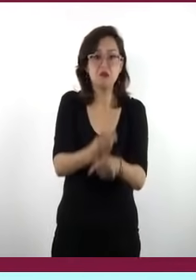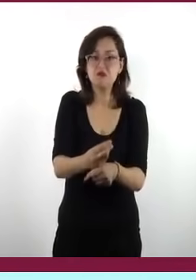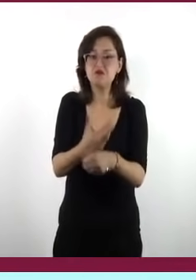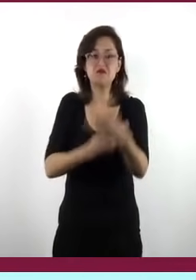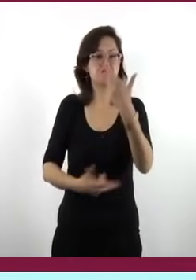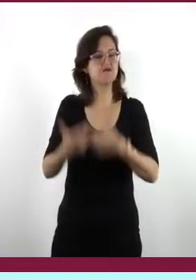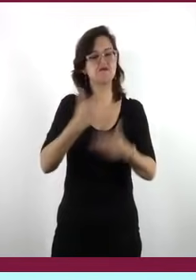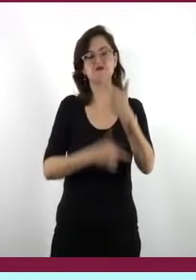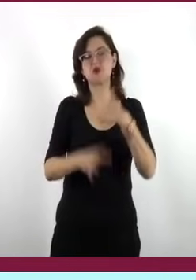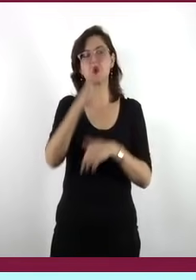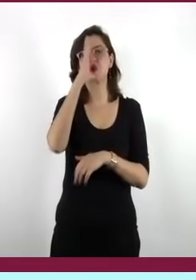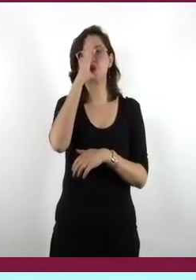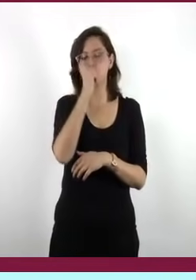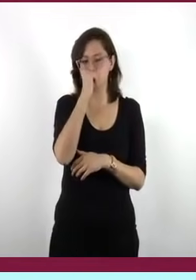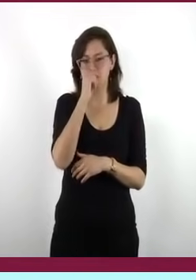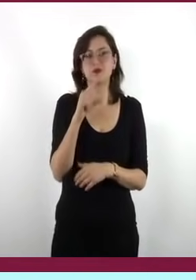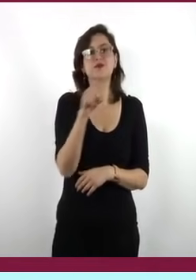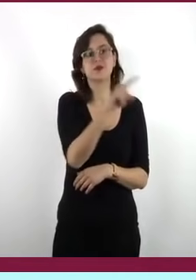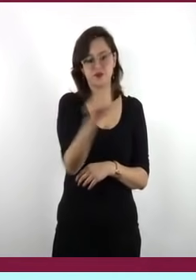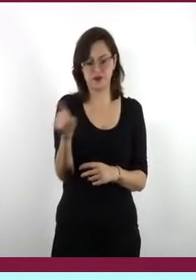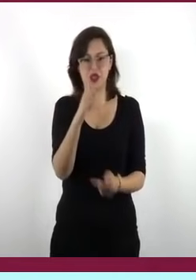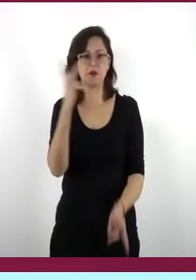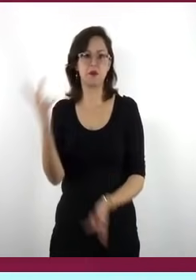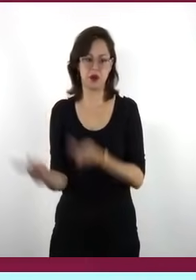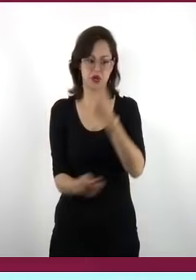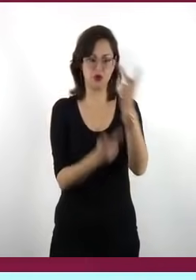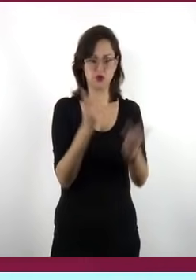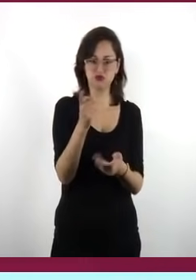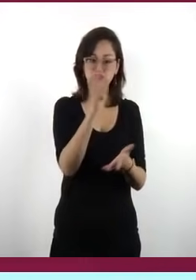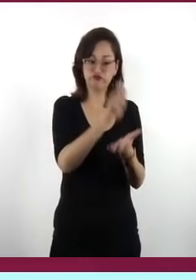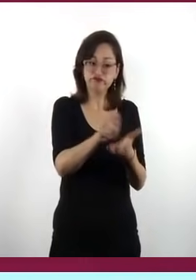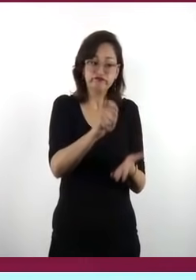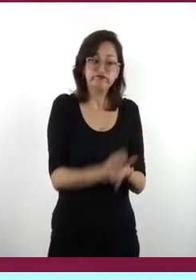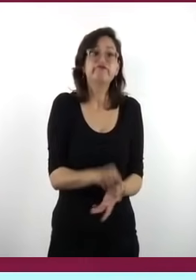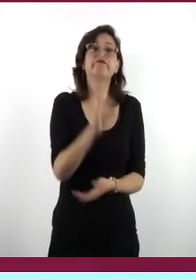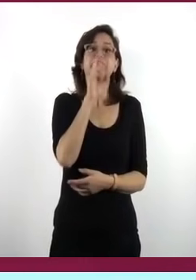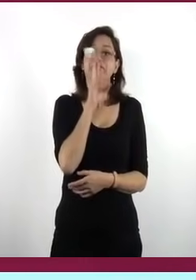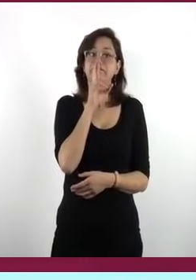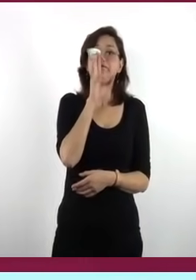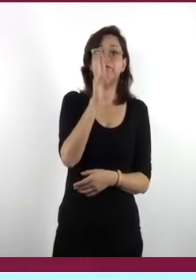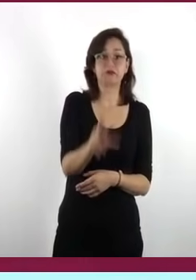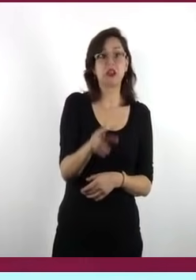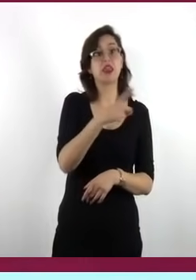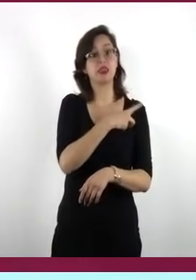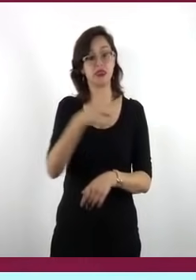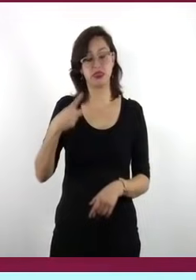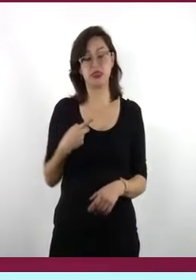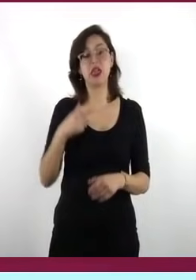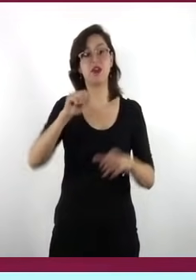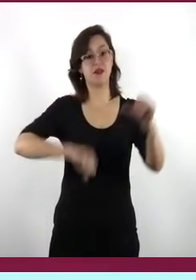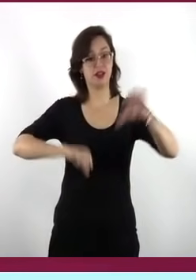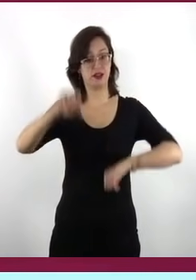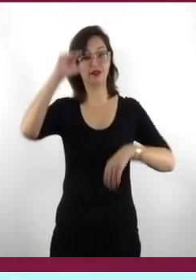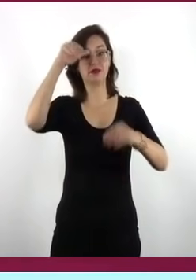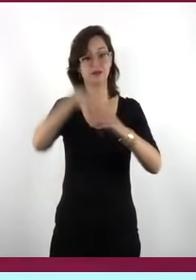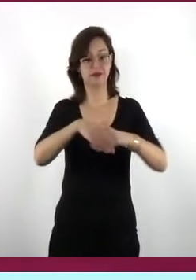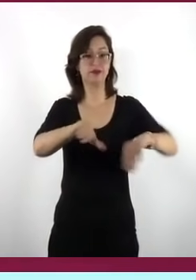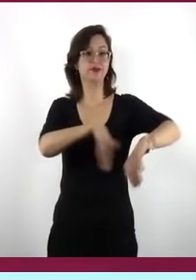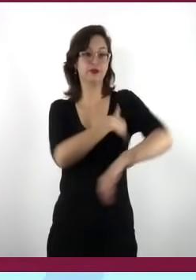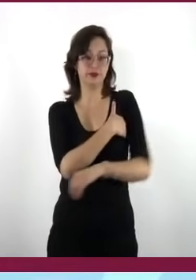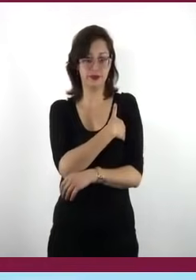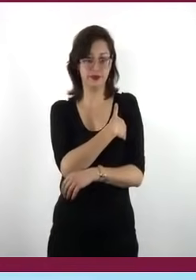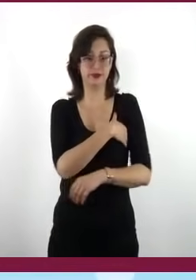Atiendan las siguientes preguntas. En cuanto formulen y escriban sus respuestas, no olviden guardarlas en su carpeta de